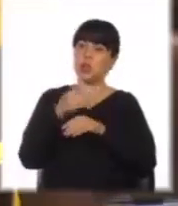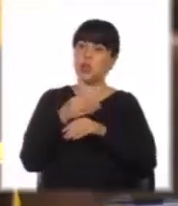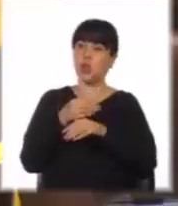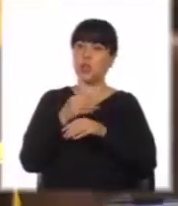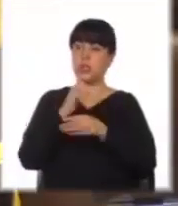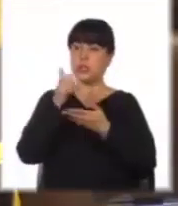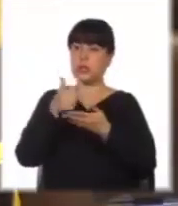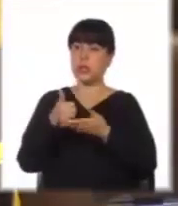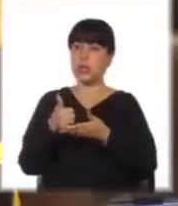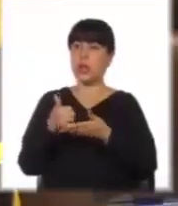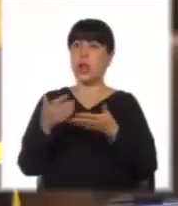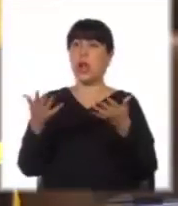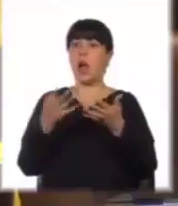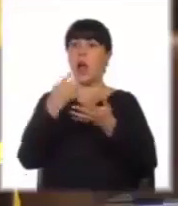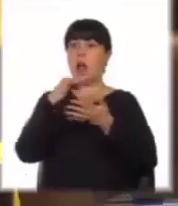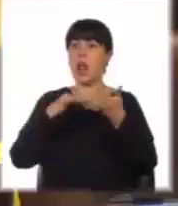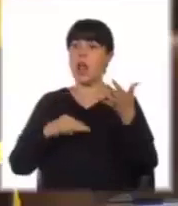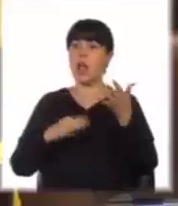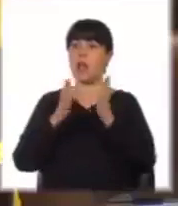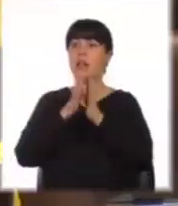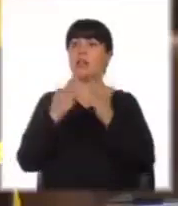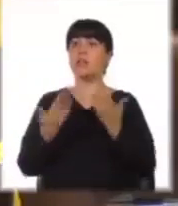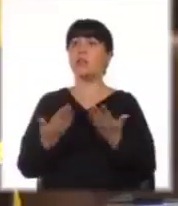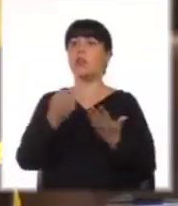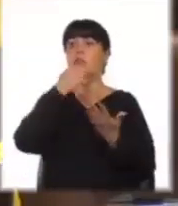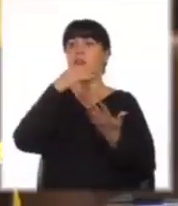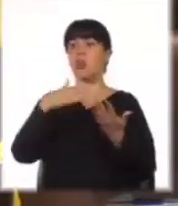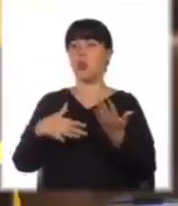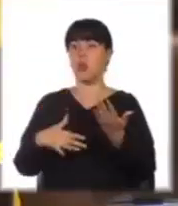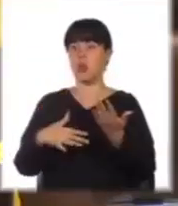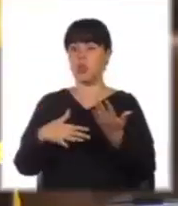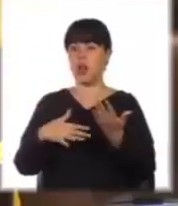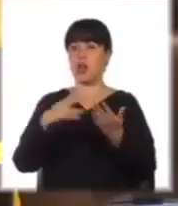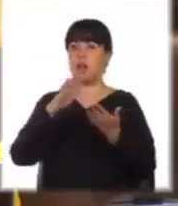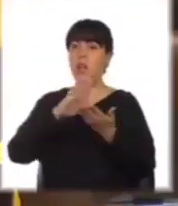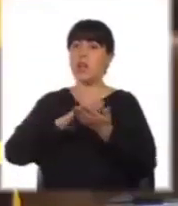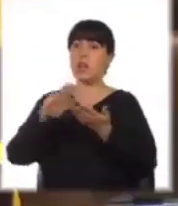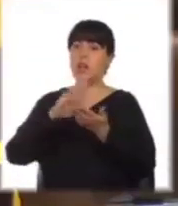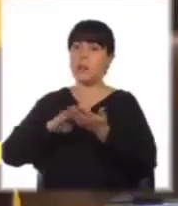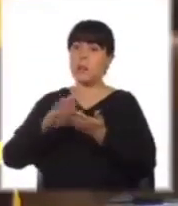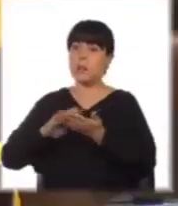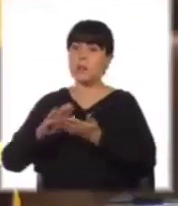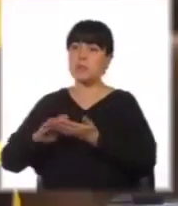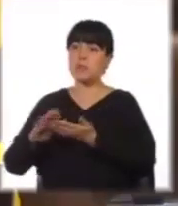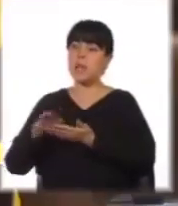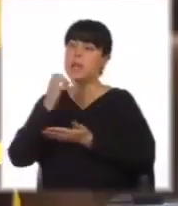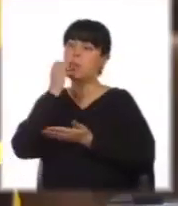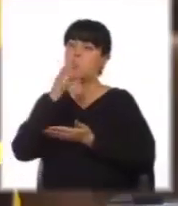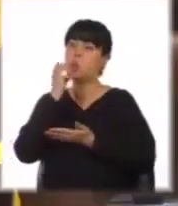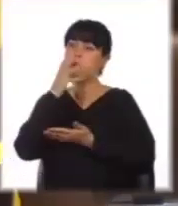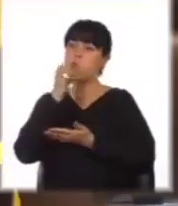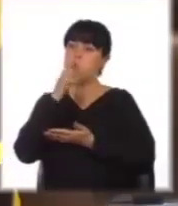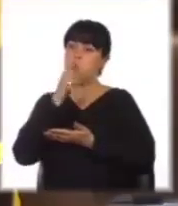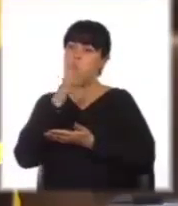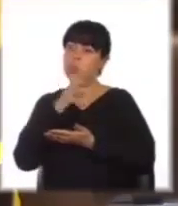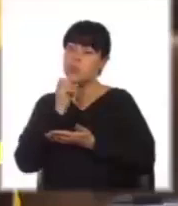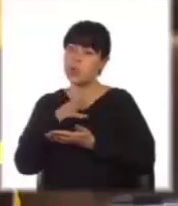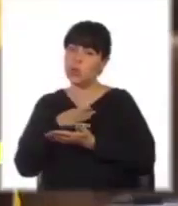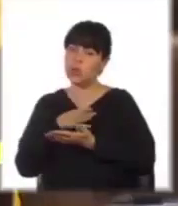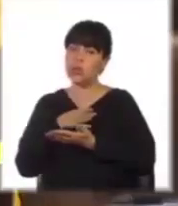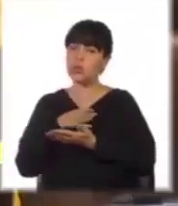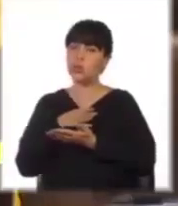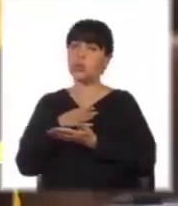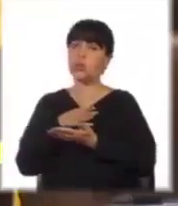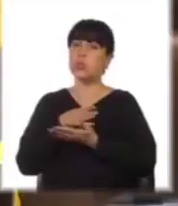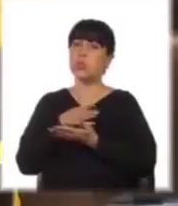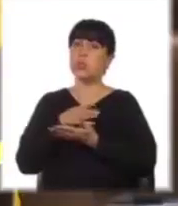presentes a leer algunos libros de historia y repasar los insultos y despropósitos